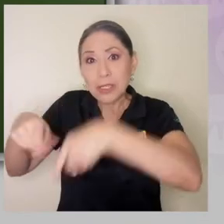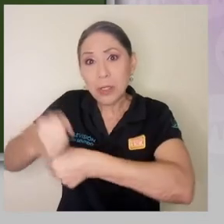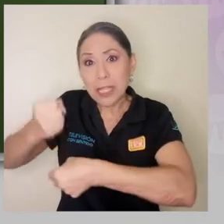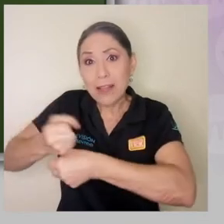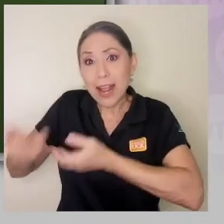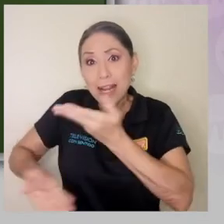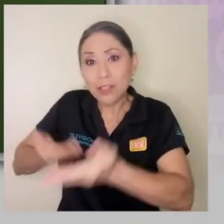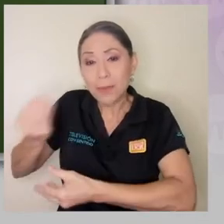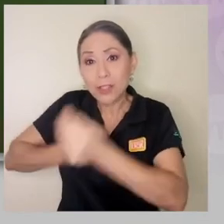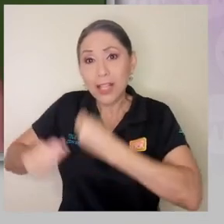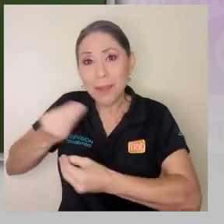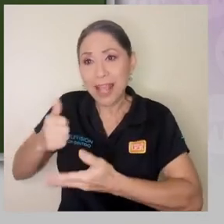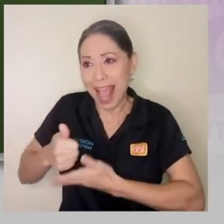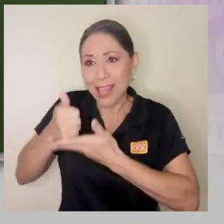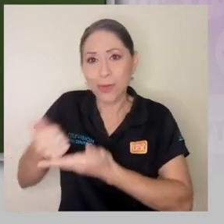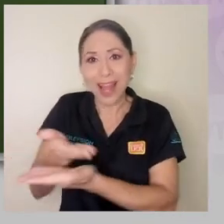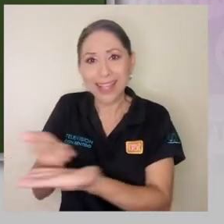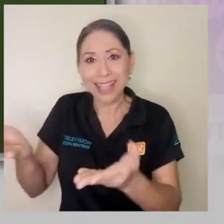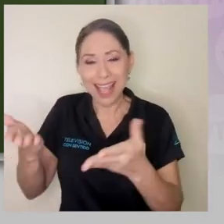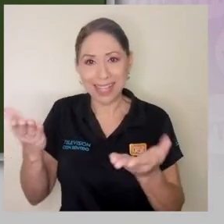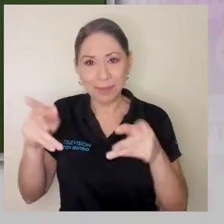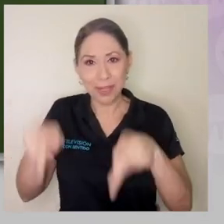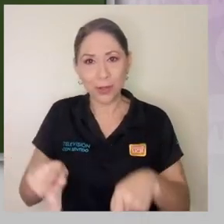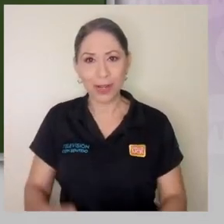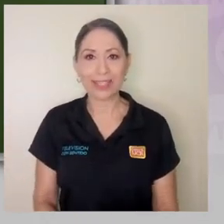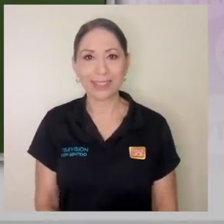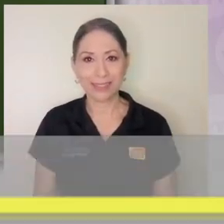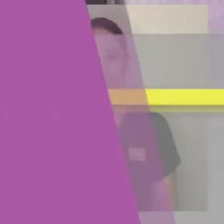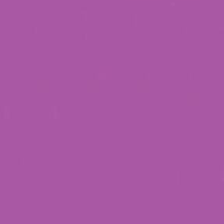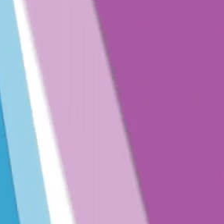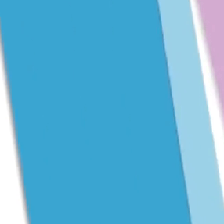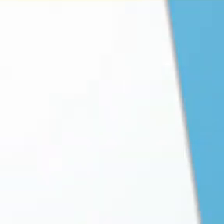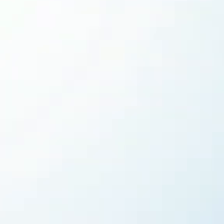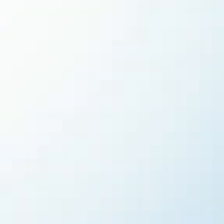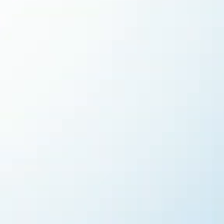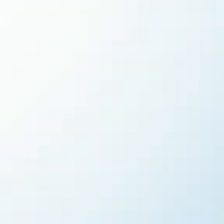para que ellos mejoren sus técnicas culinarias, ¿verdad? Que tal vez...